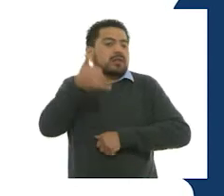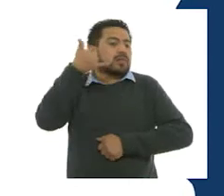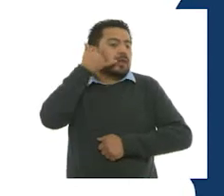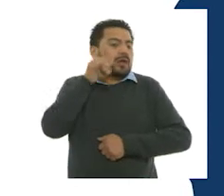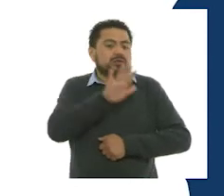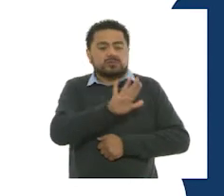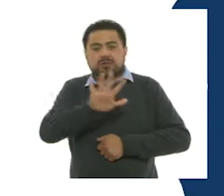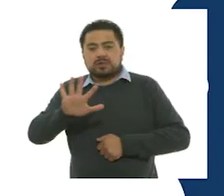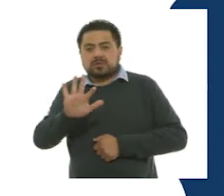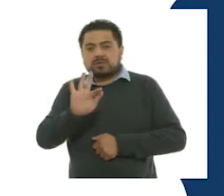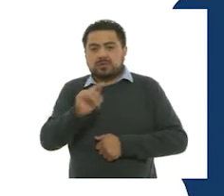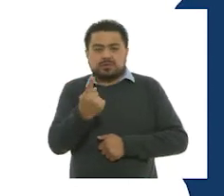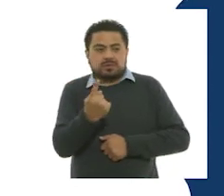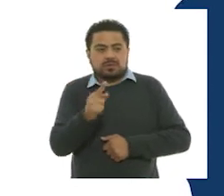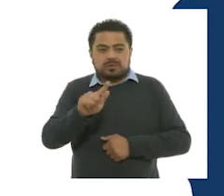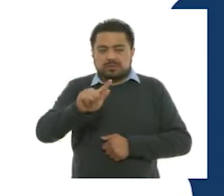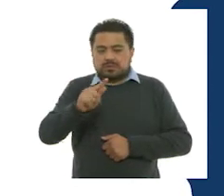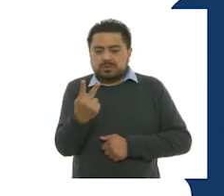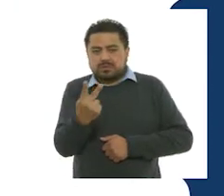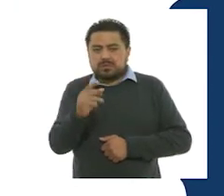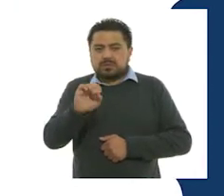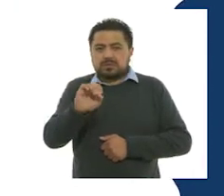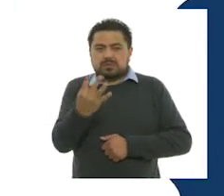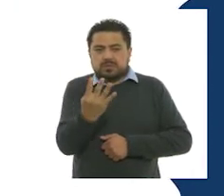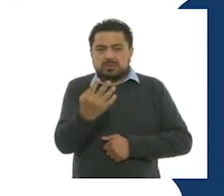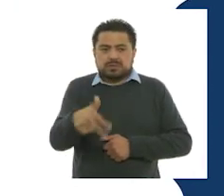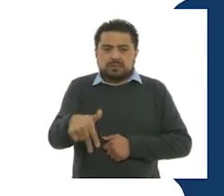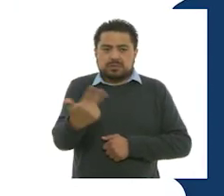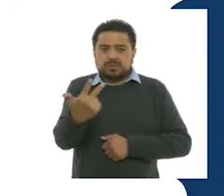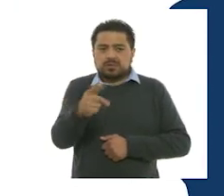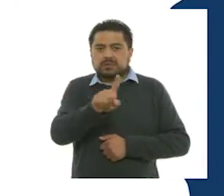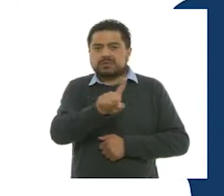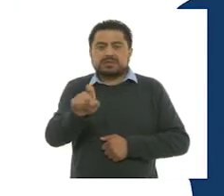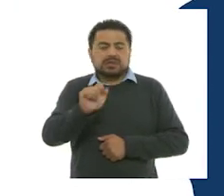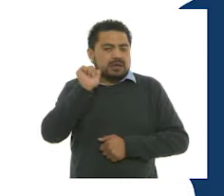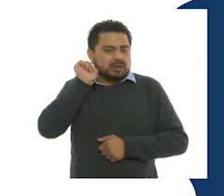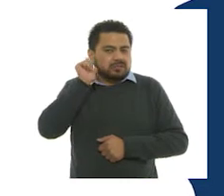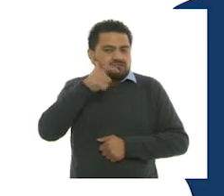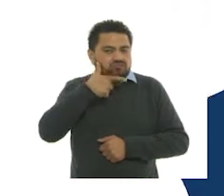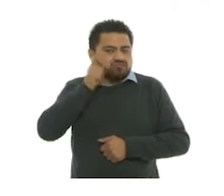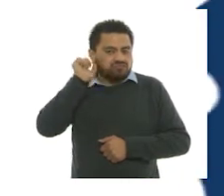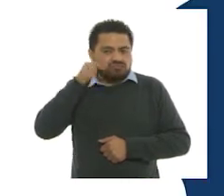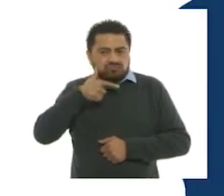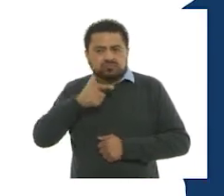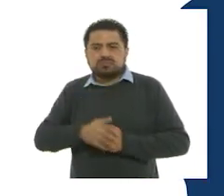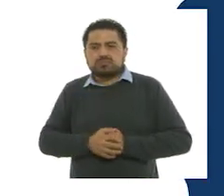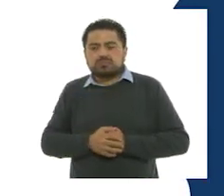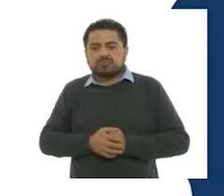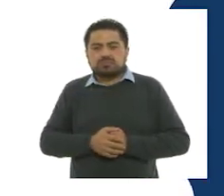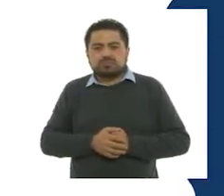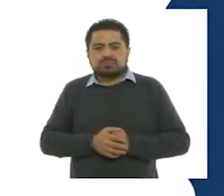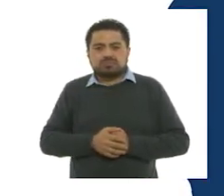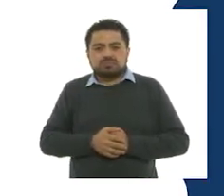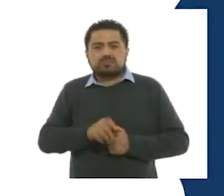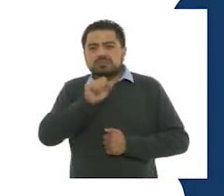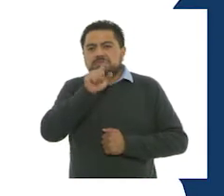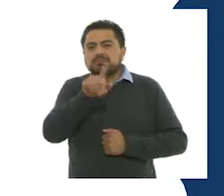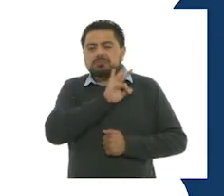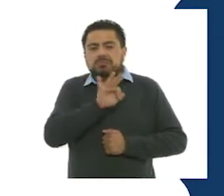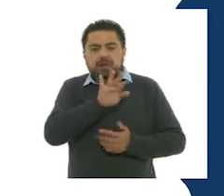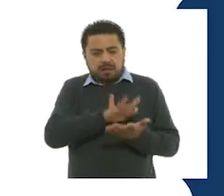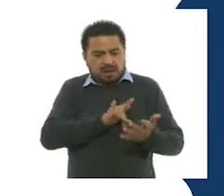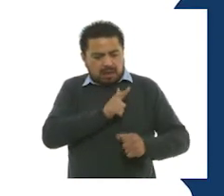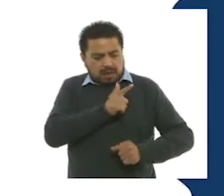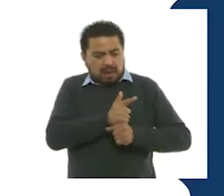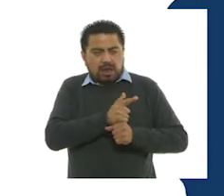teléfono 55 41 72 04 13 con 100 líneas. También puedes encontrar